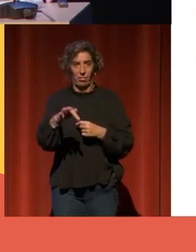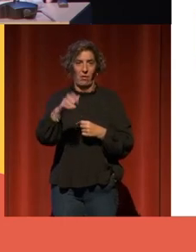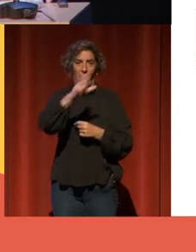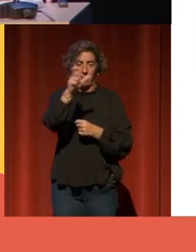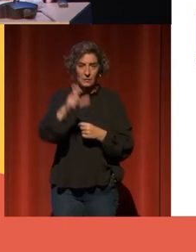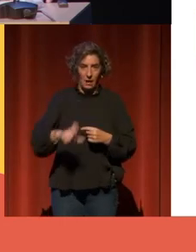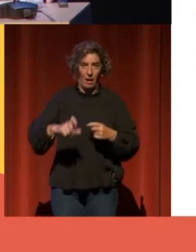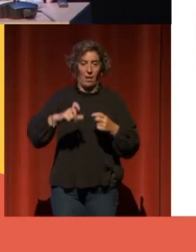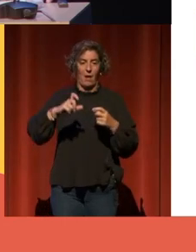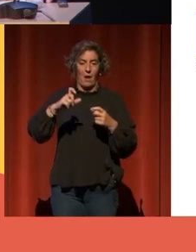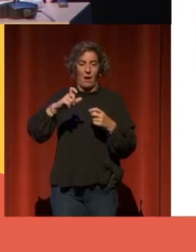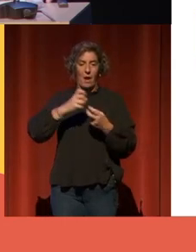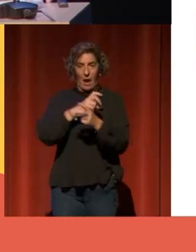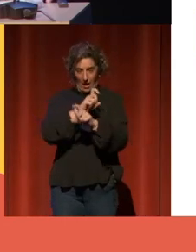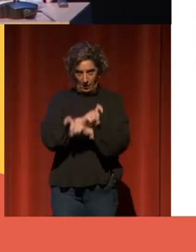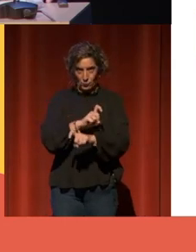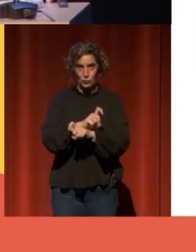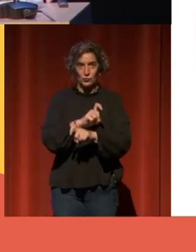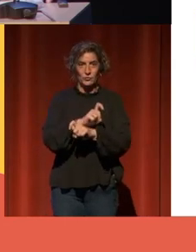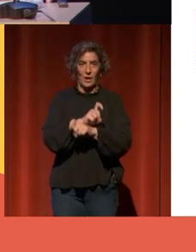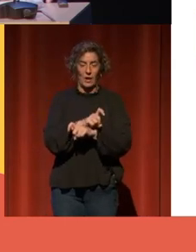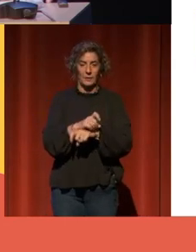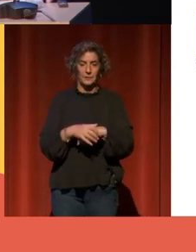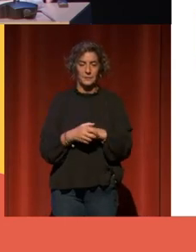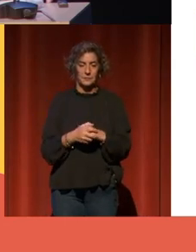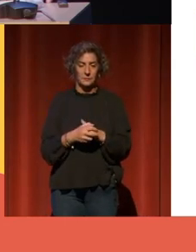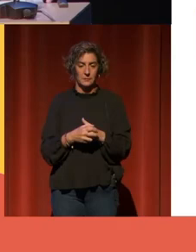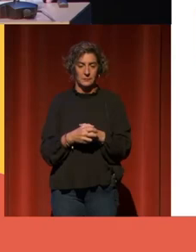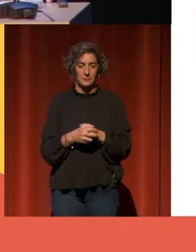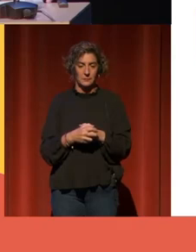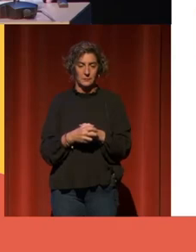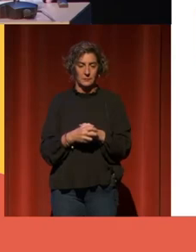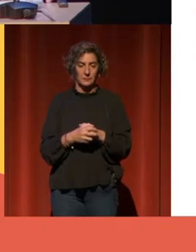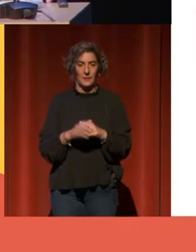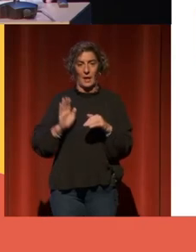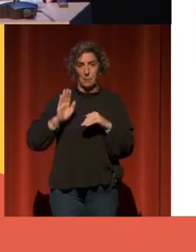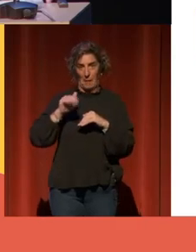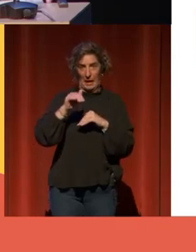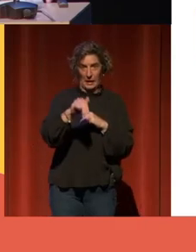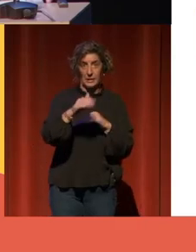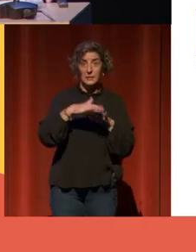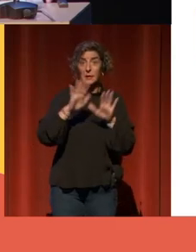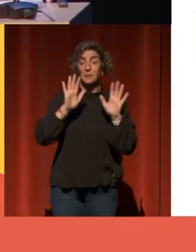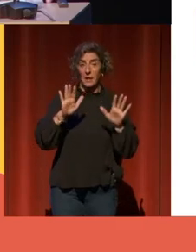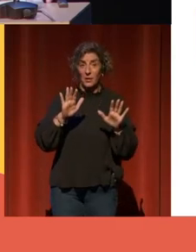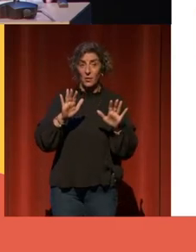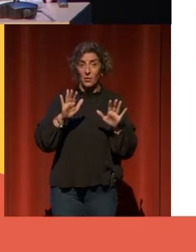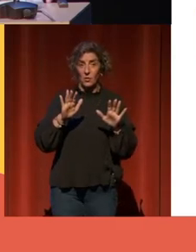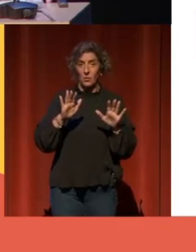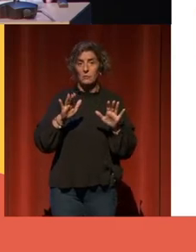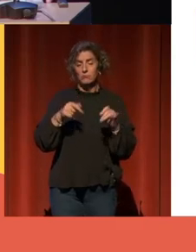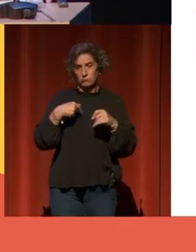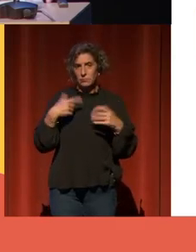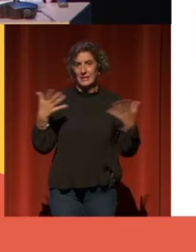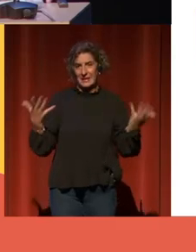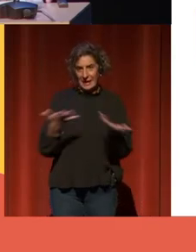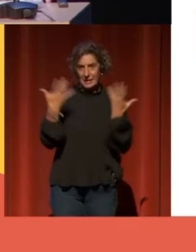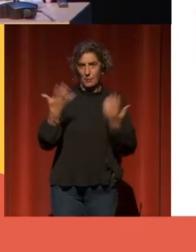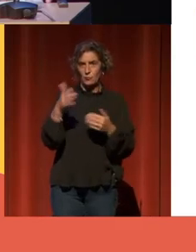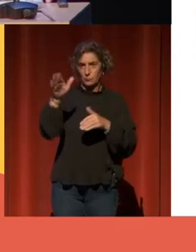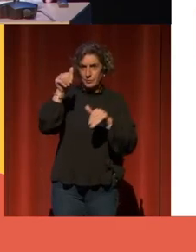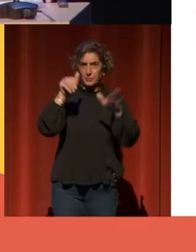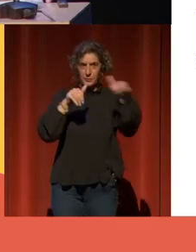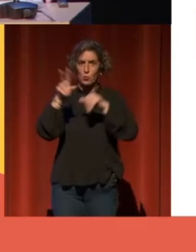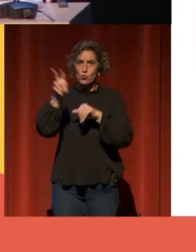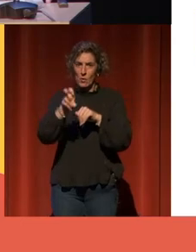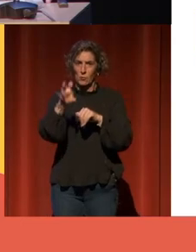Austria de los balcanes occidentales también Sin embargo animamos a nuevos países a que